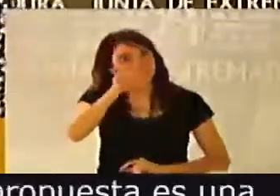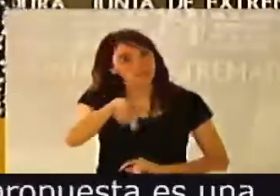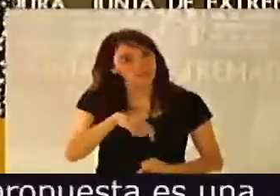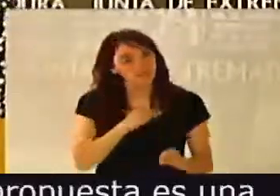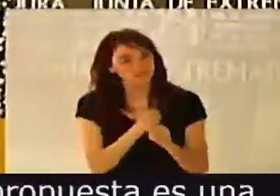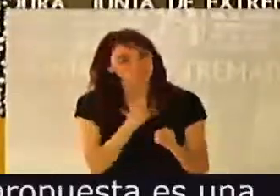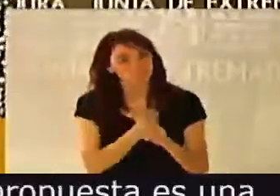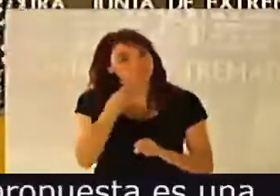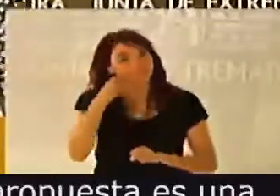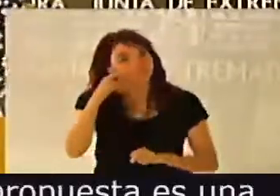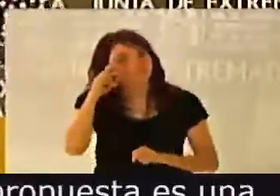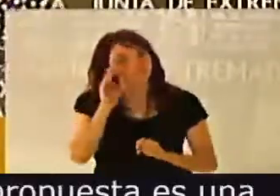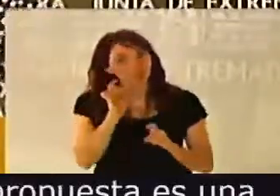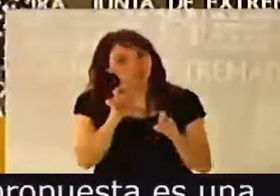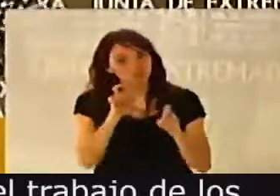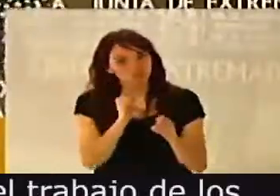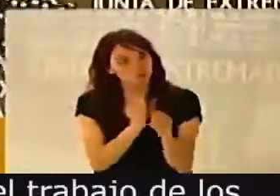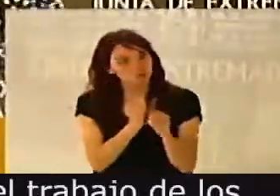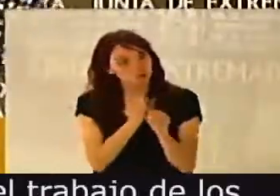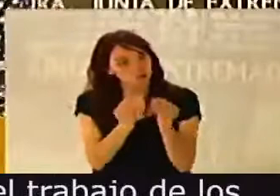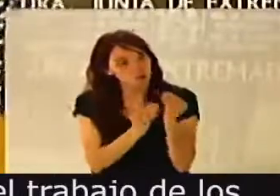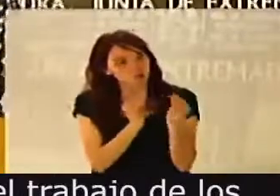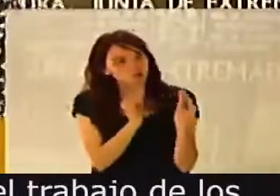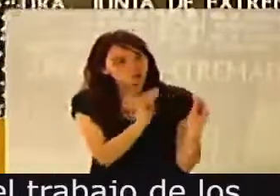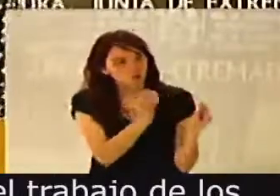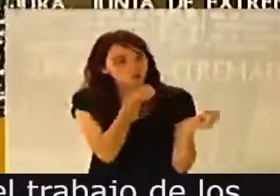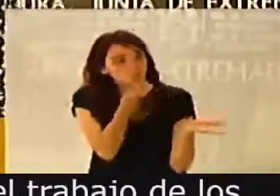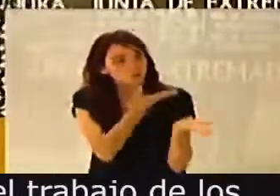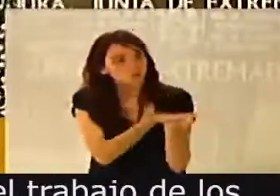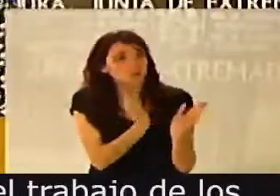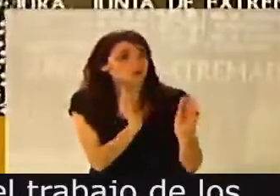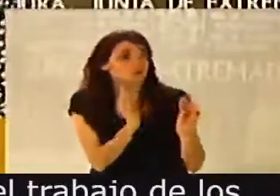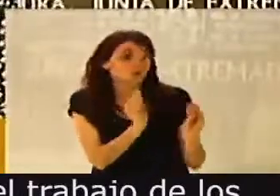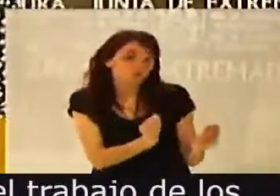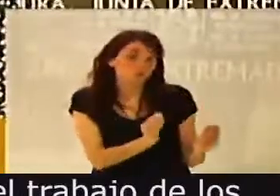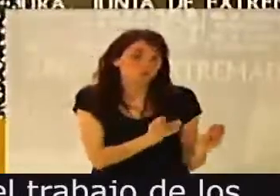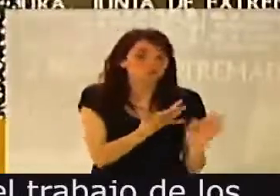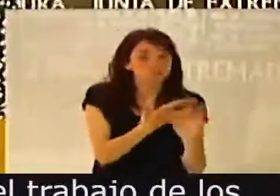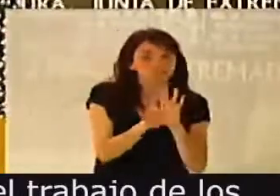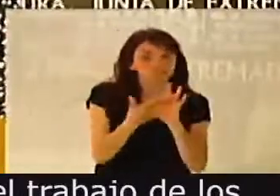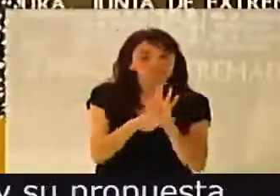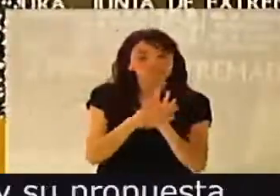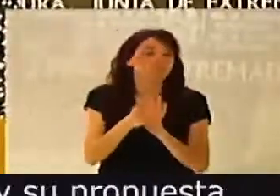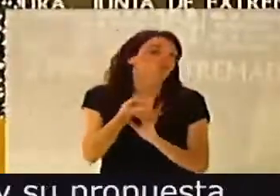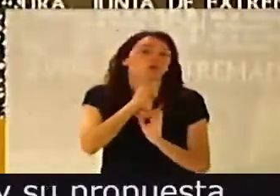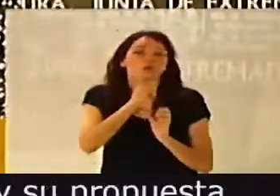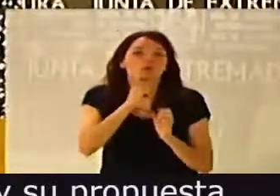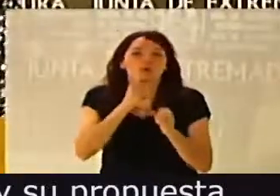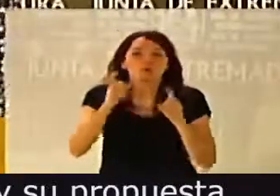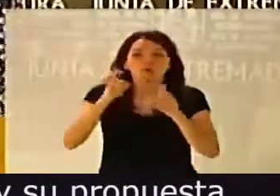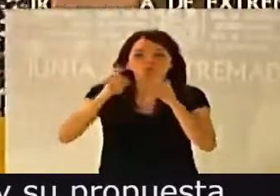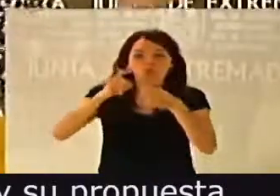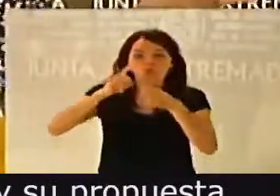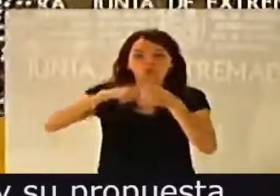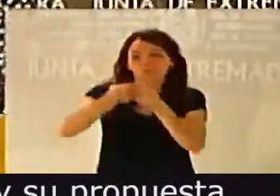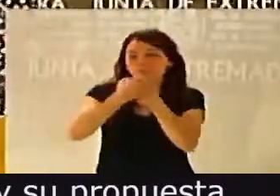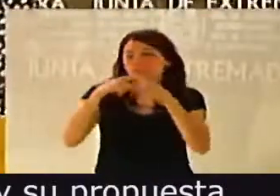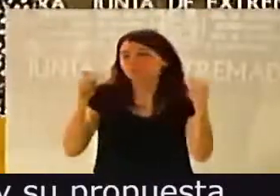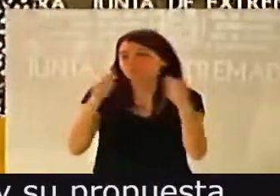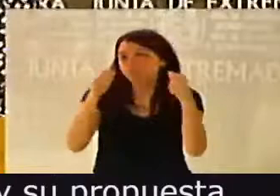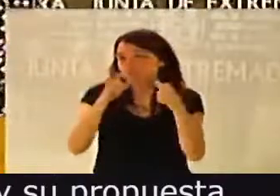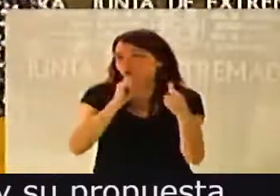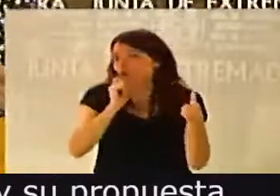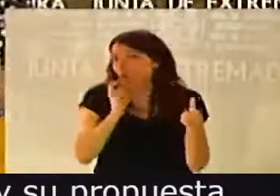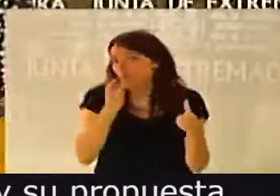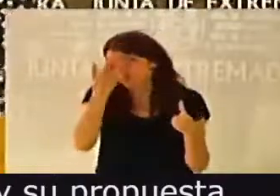de educación que hacen su trabajo y hacen su propuesta respecto de cómo tienen que ser las plantillas en el próximo curso, y esa propuesta